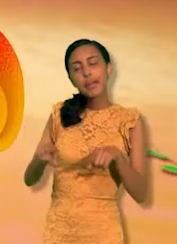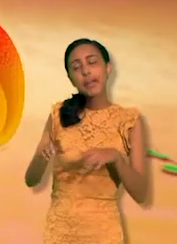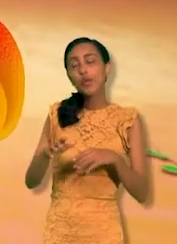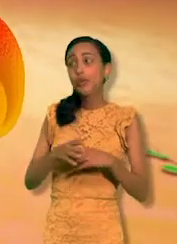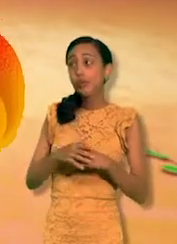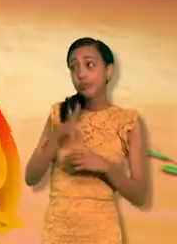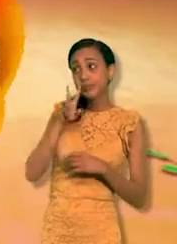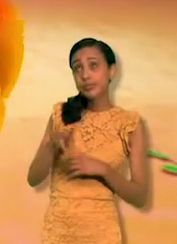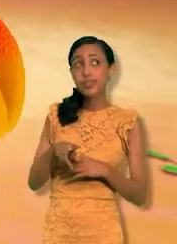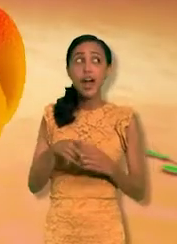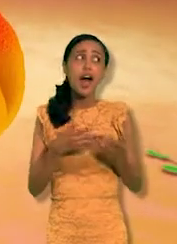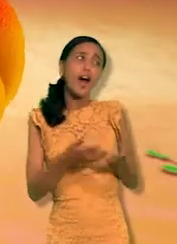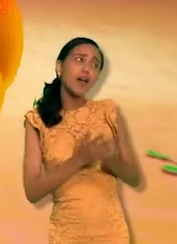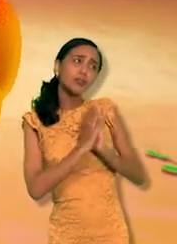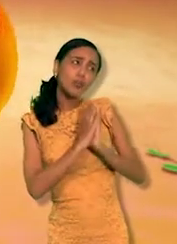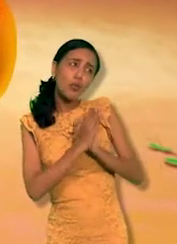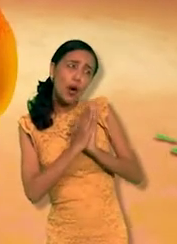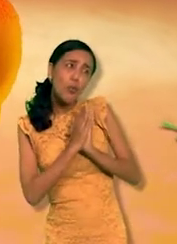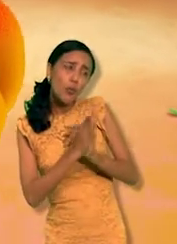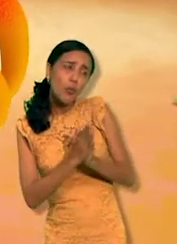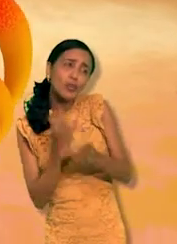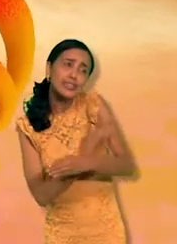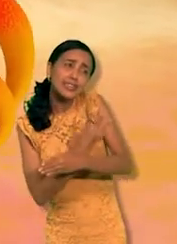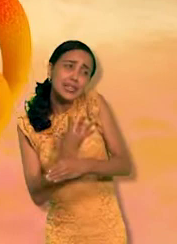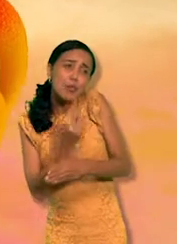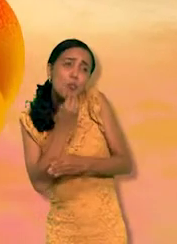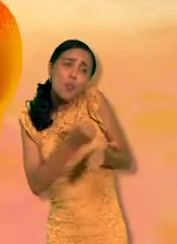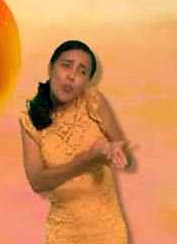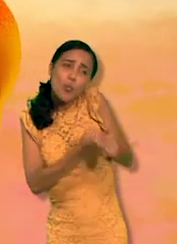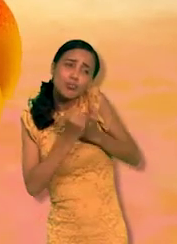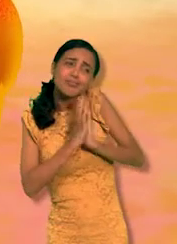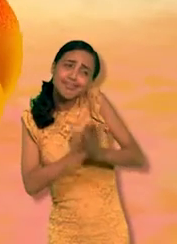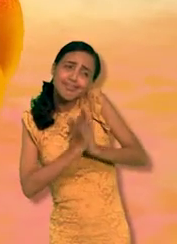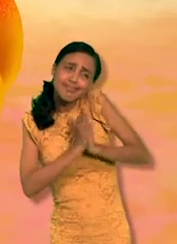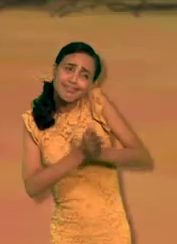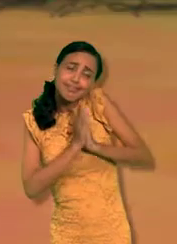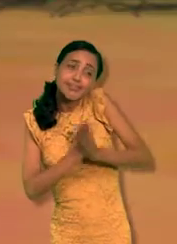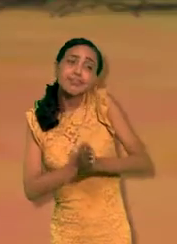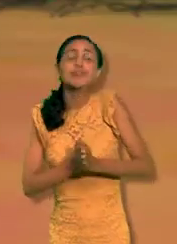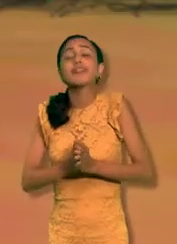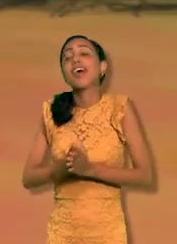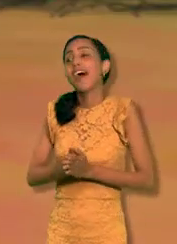Pero... ¡Oh! ¡Oh, hierba! ¿Serías tan gentil, por favor?